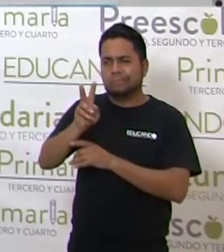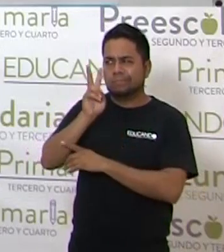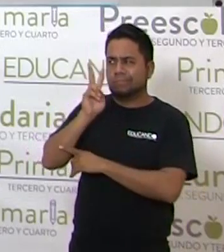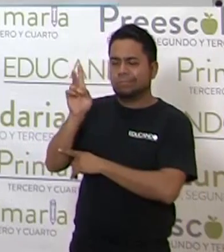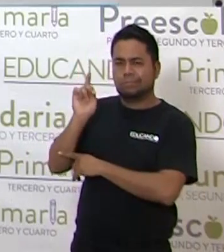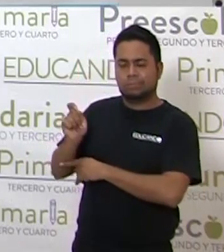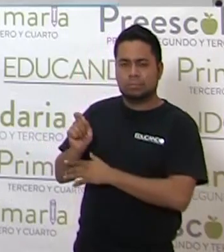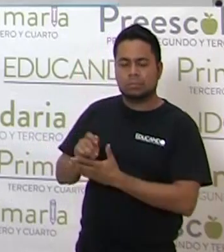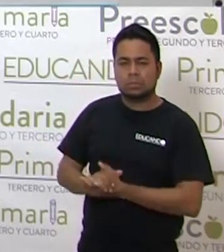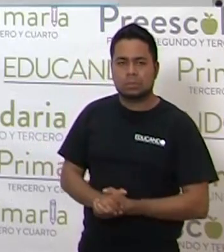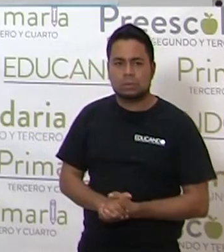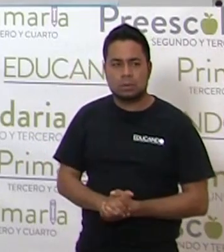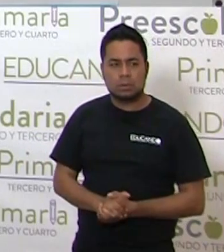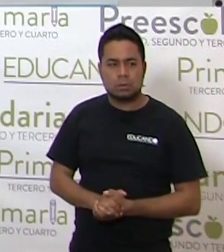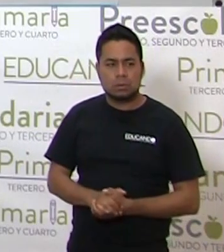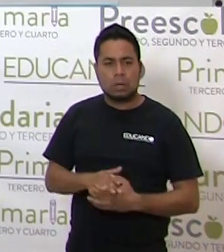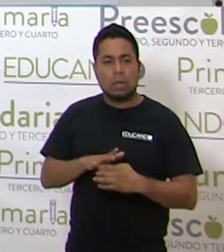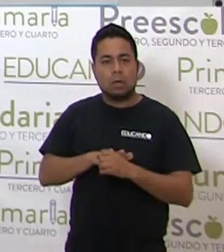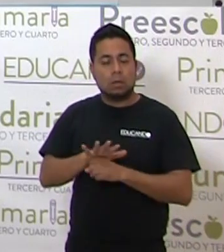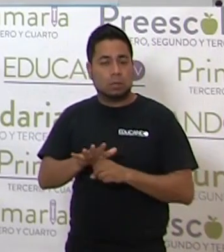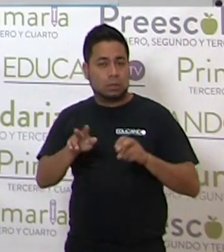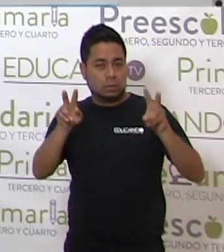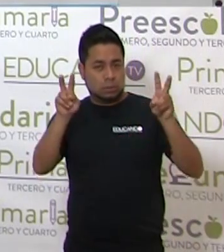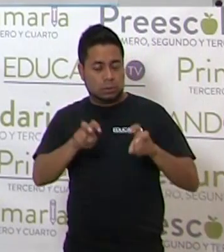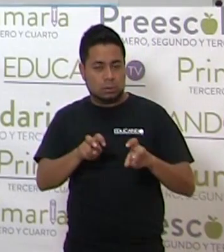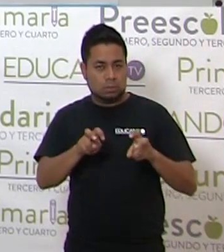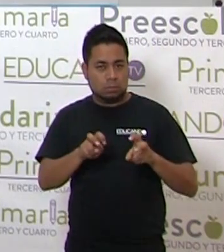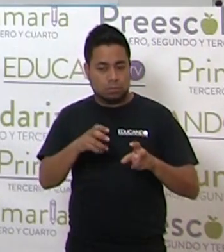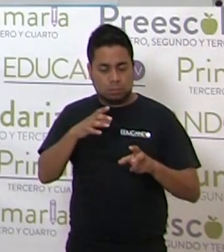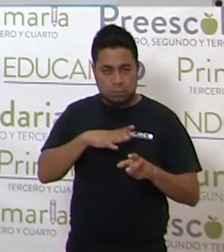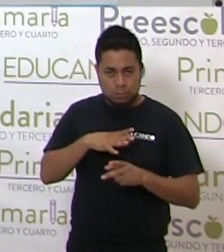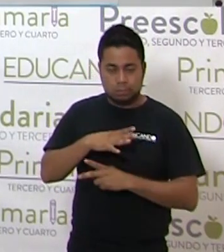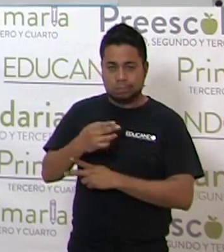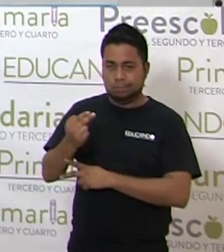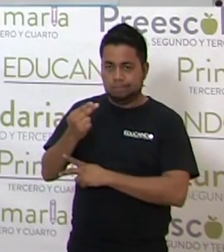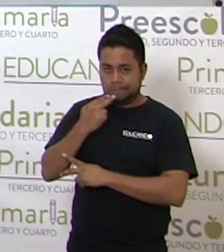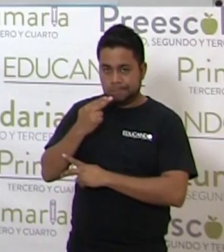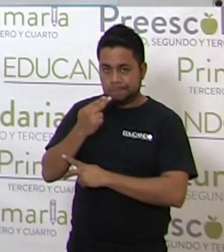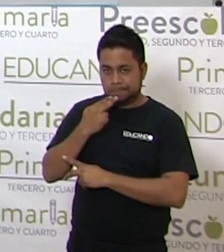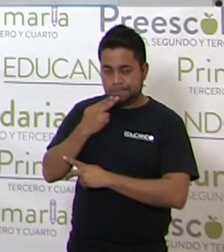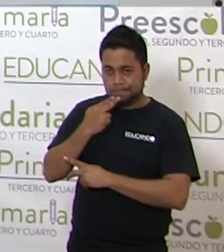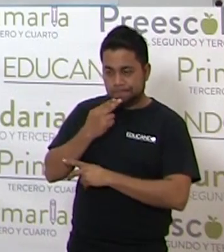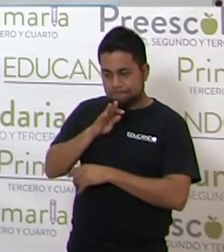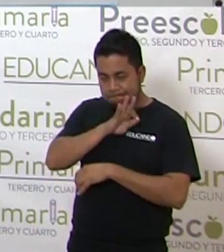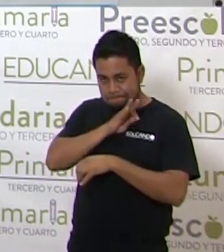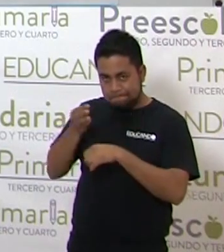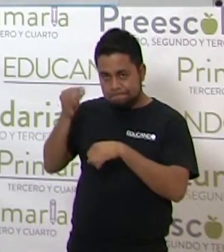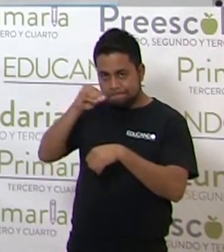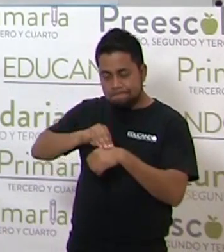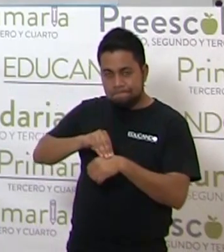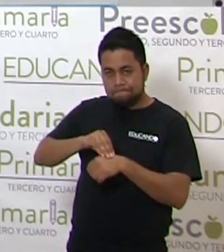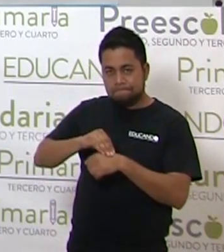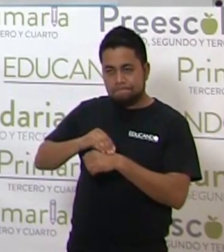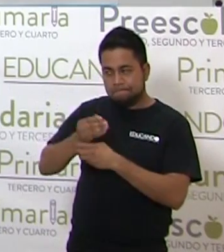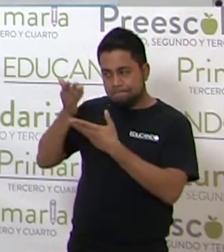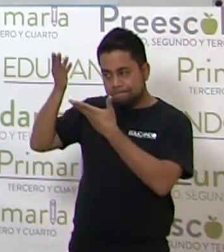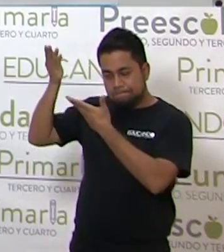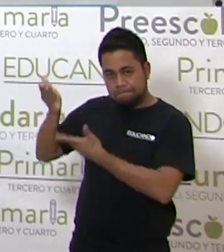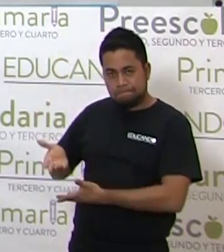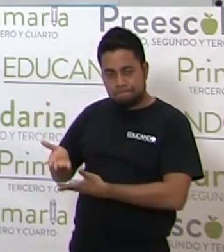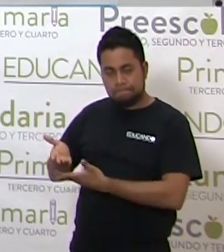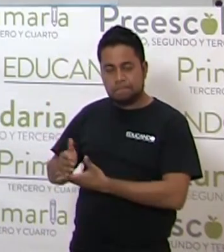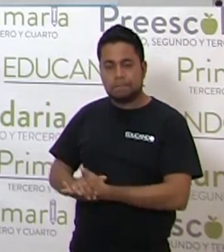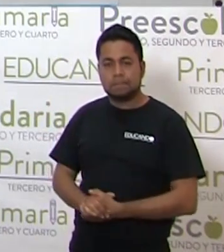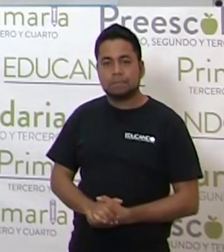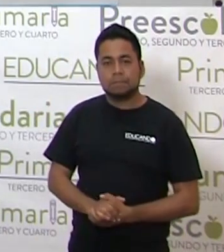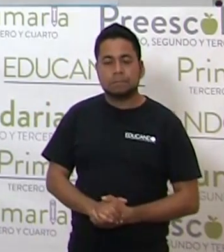observemos? ¿En qué ámbito se está utilizando o se puede utilizar este texto?